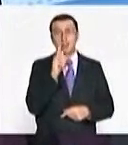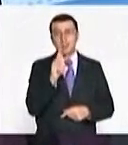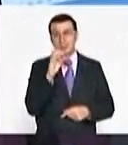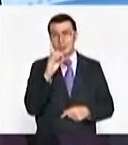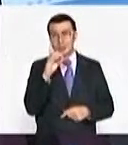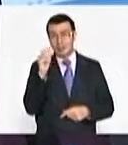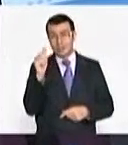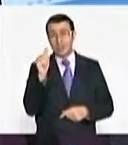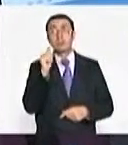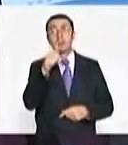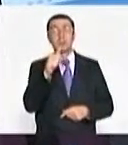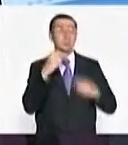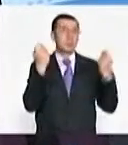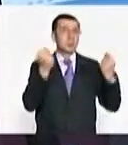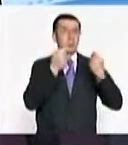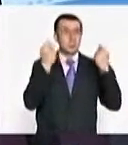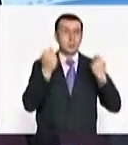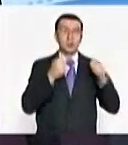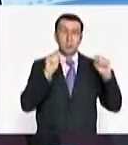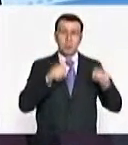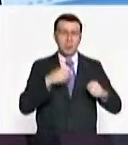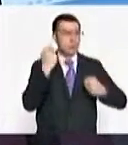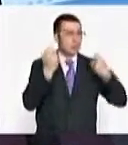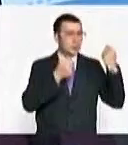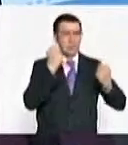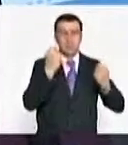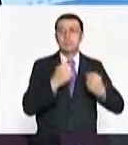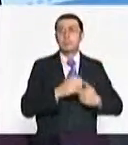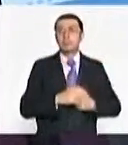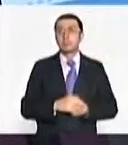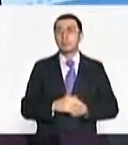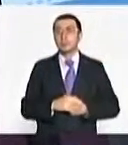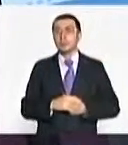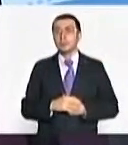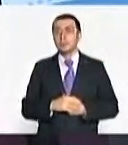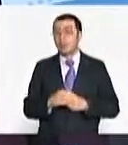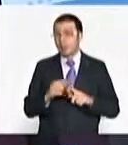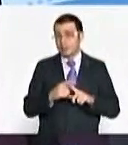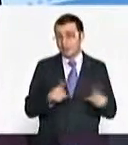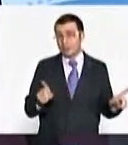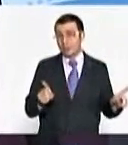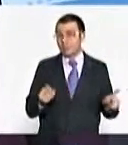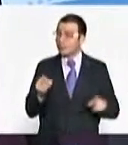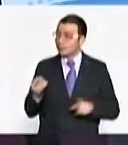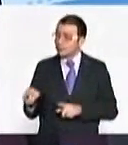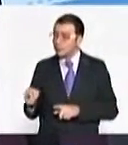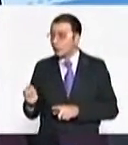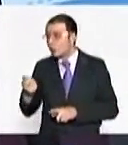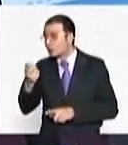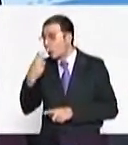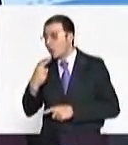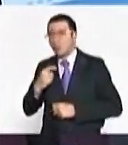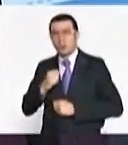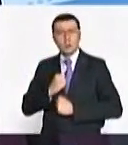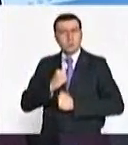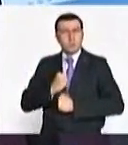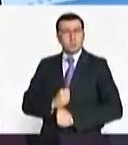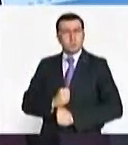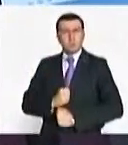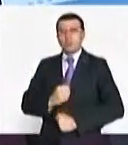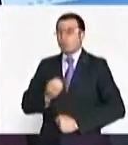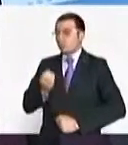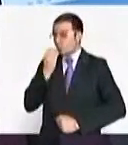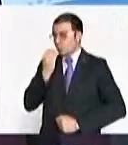para que se puedan comercializar y vender. A diferencia de un suplemento nutricional o un nutracéutico, que son compuestos